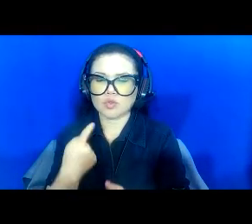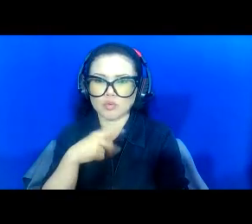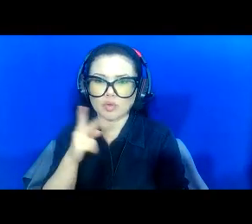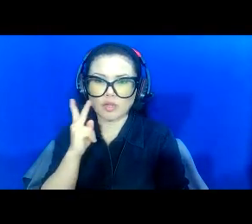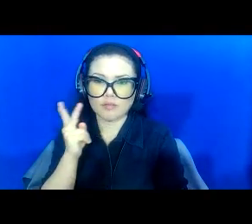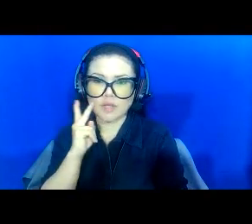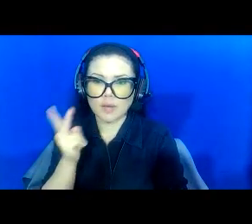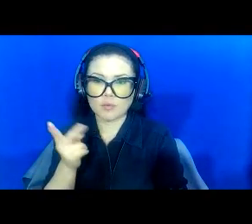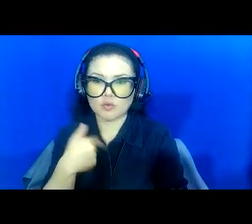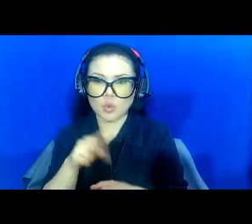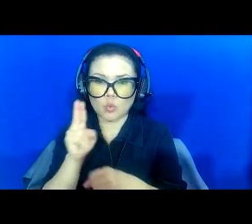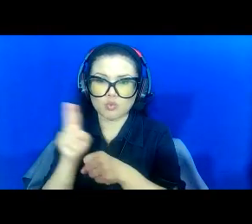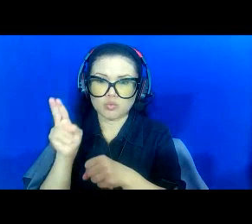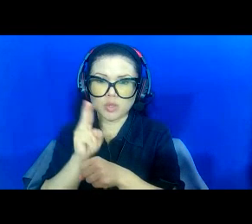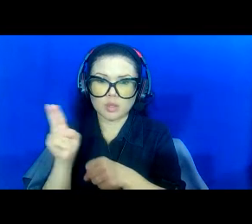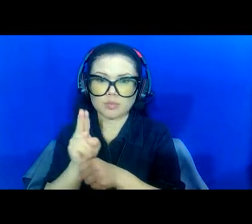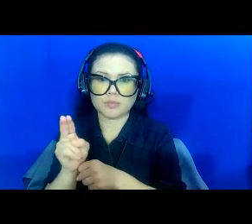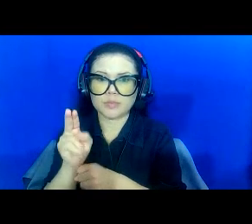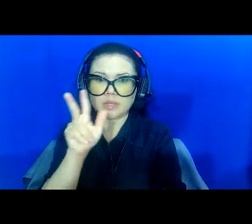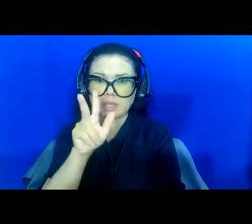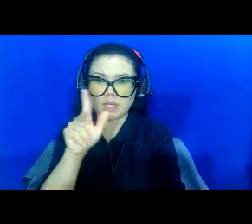unos